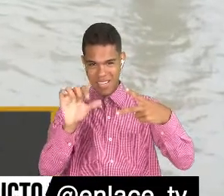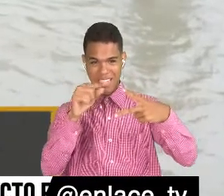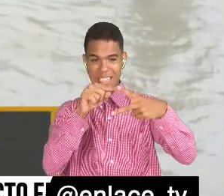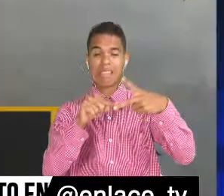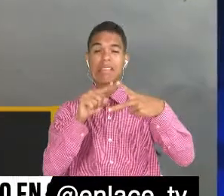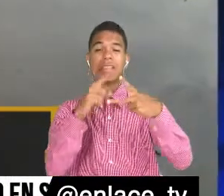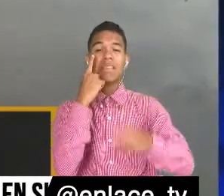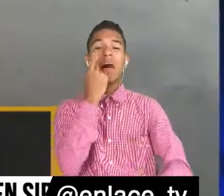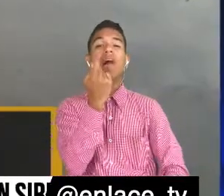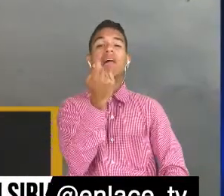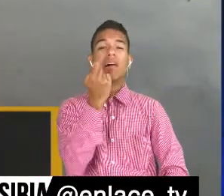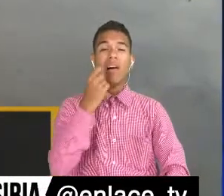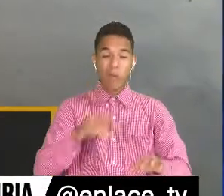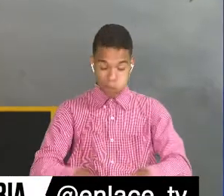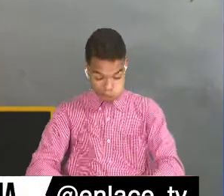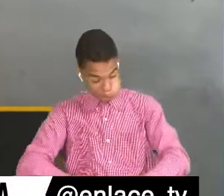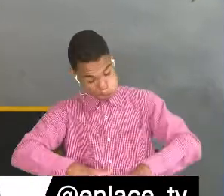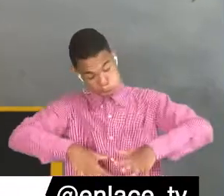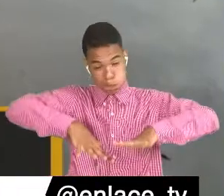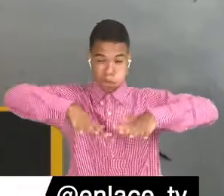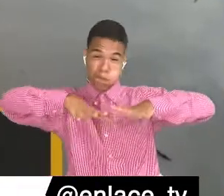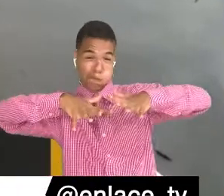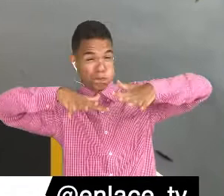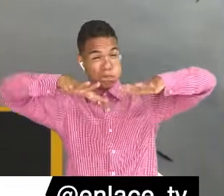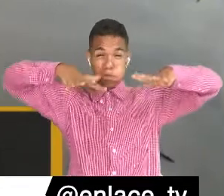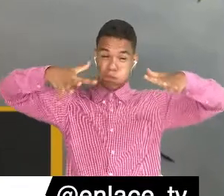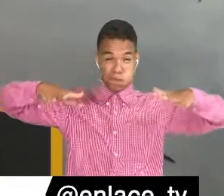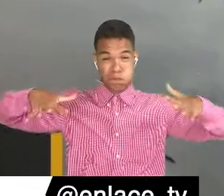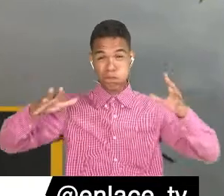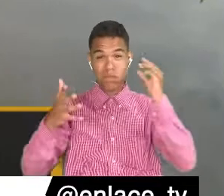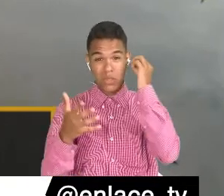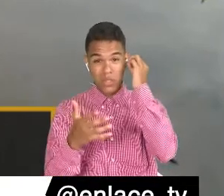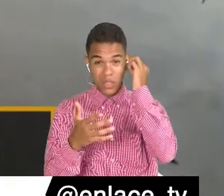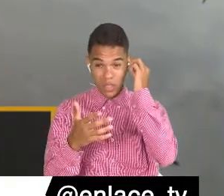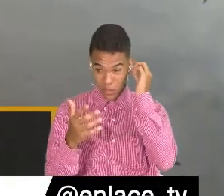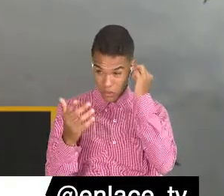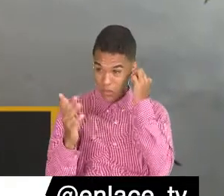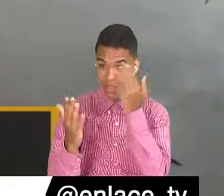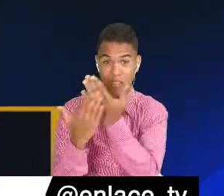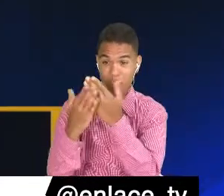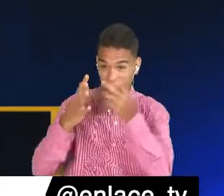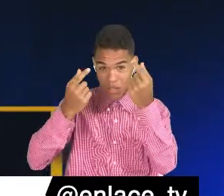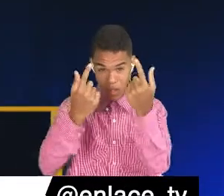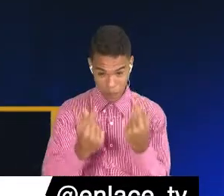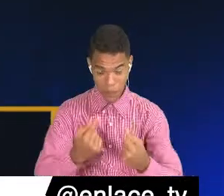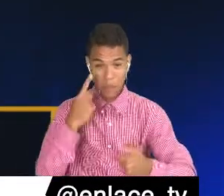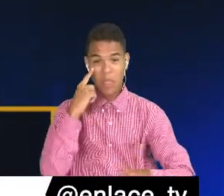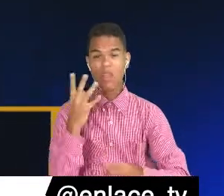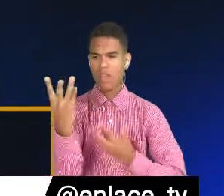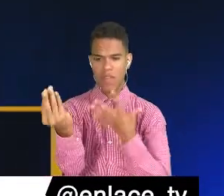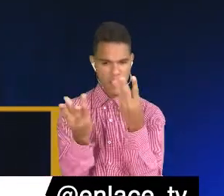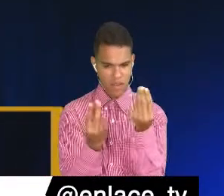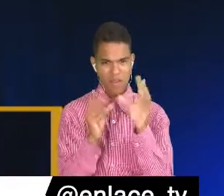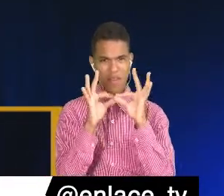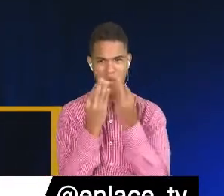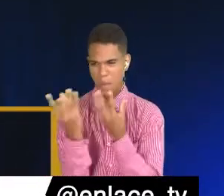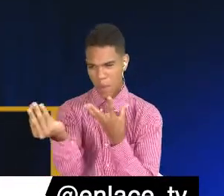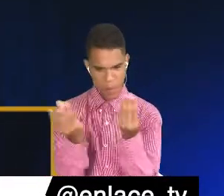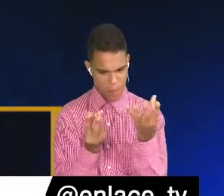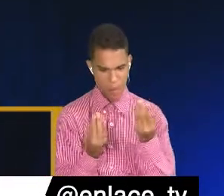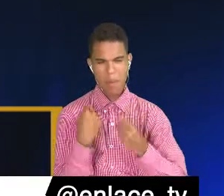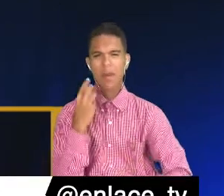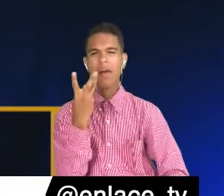población son hasta ahora incalculables. Según el primer reporte de los afectados, más de 30 familias han perdido sus